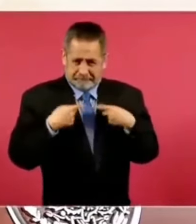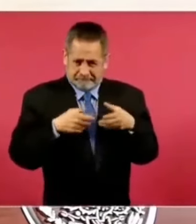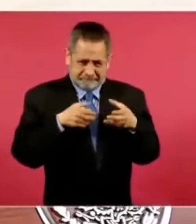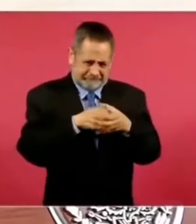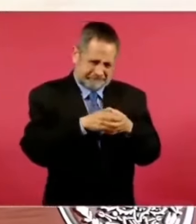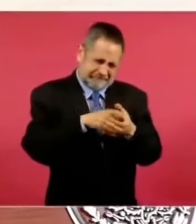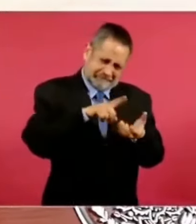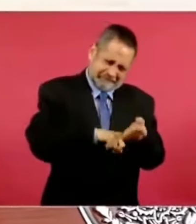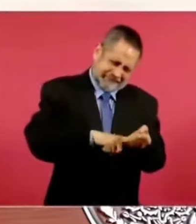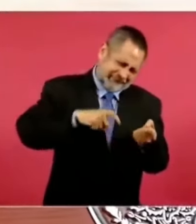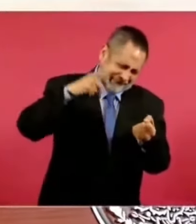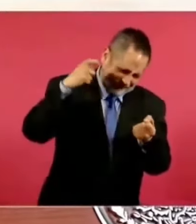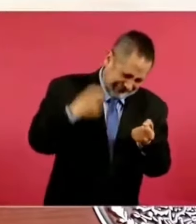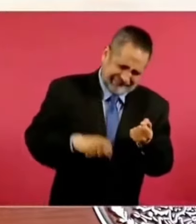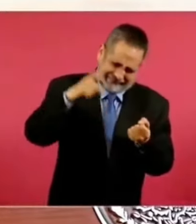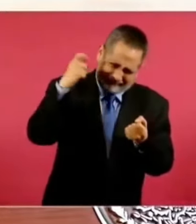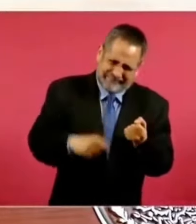tanto, ¿no?,